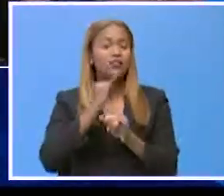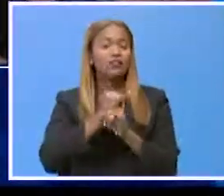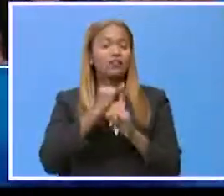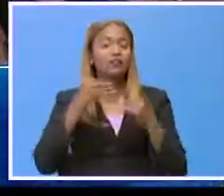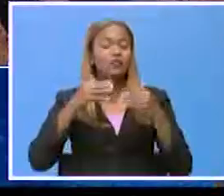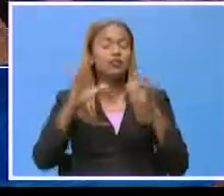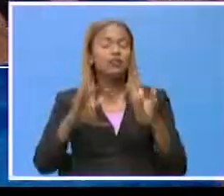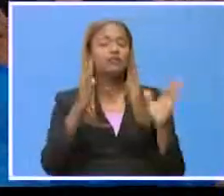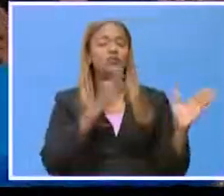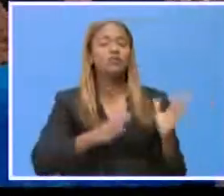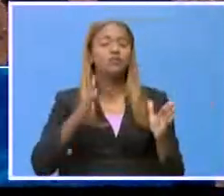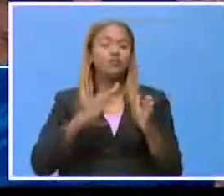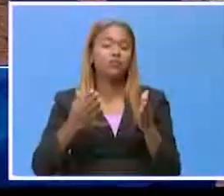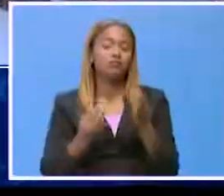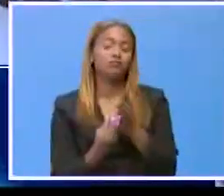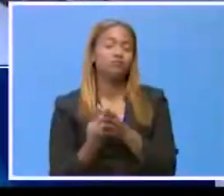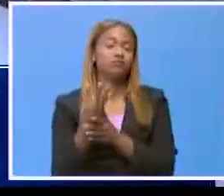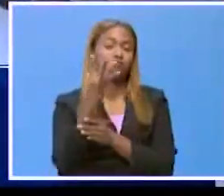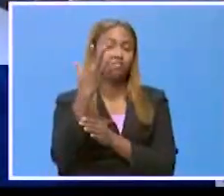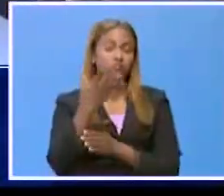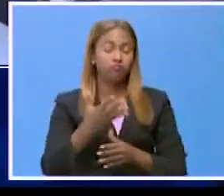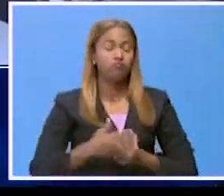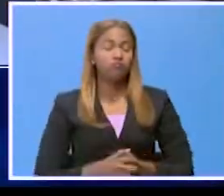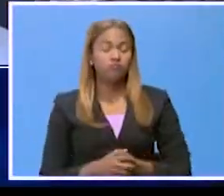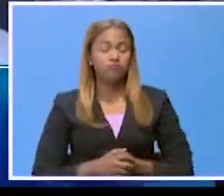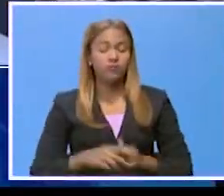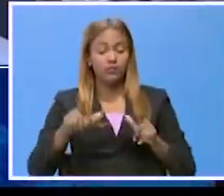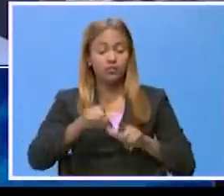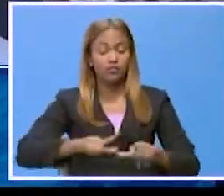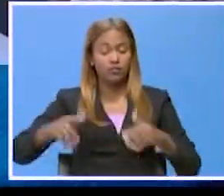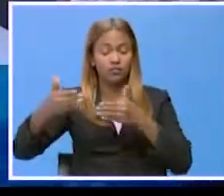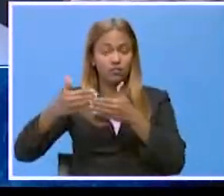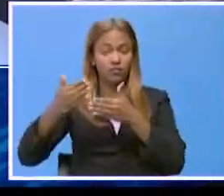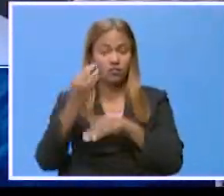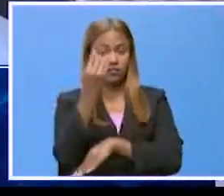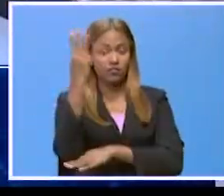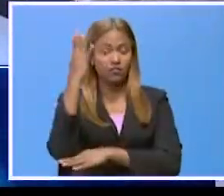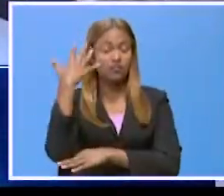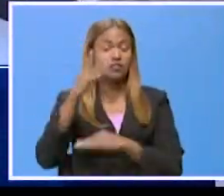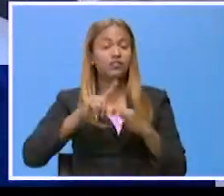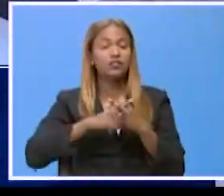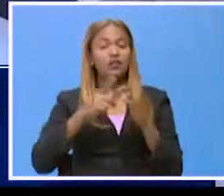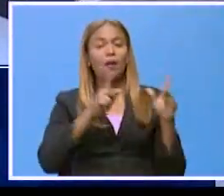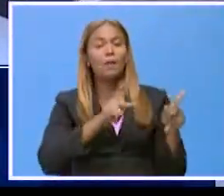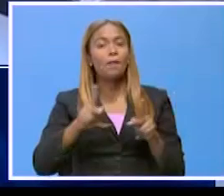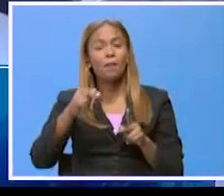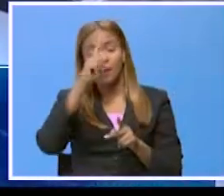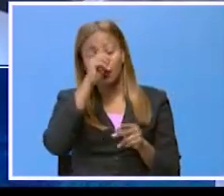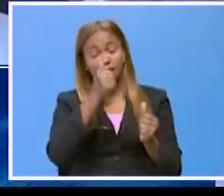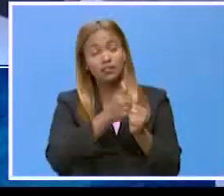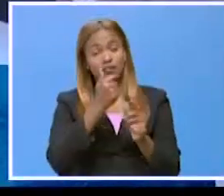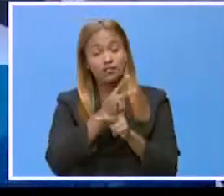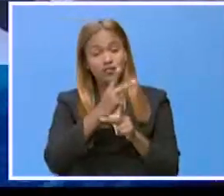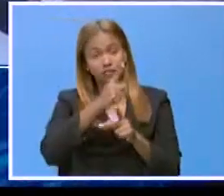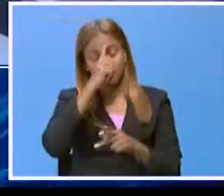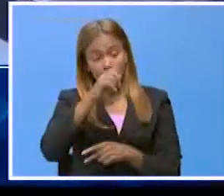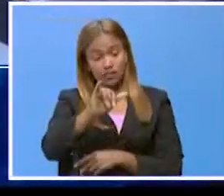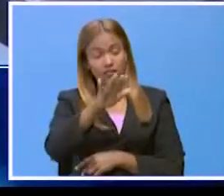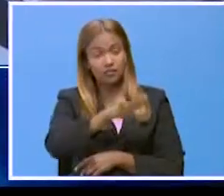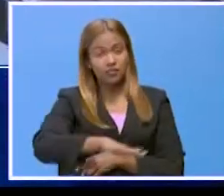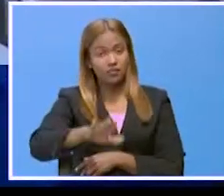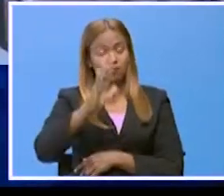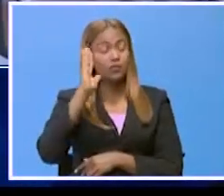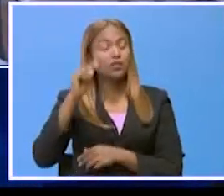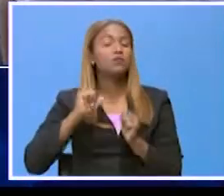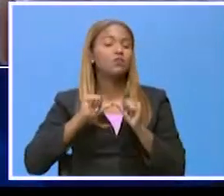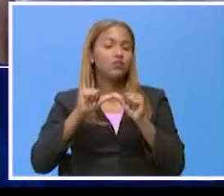realiza un proceso de reforestación la zona fronteriza ya hemos iniciado un plan de reforestación en esta zona y